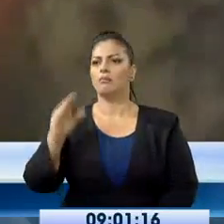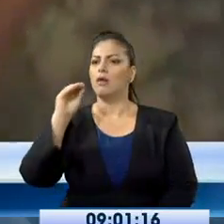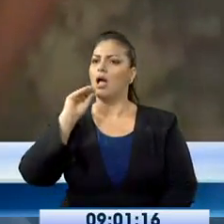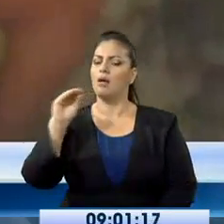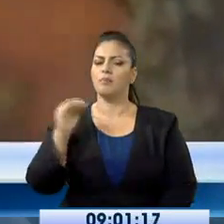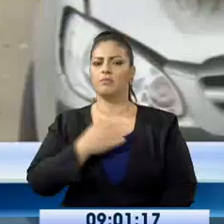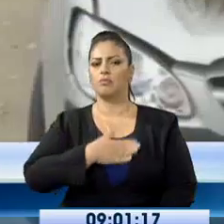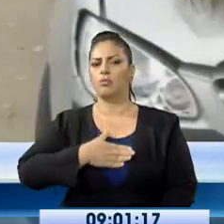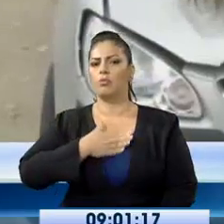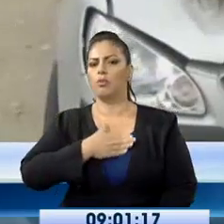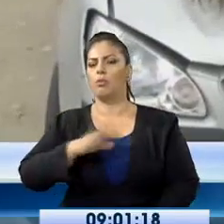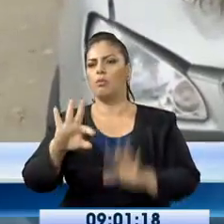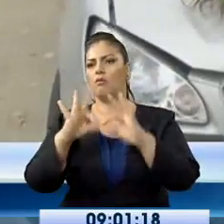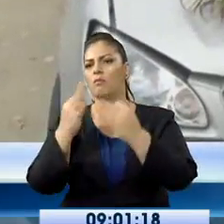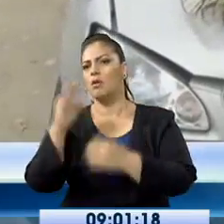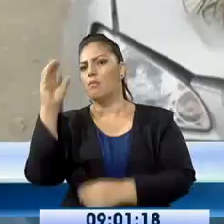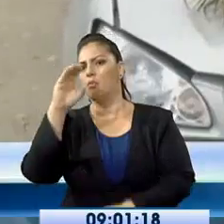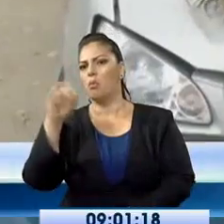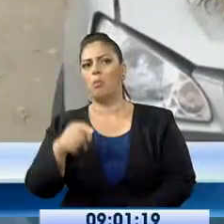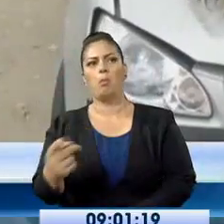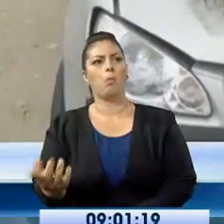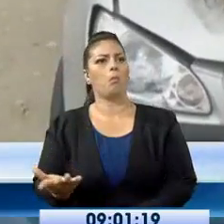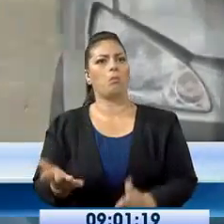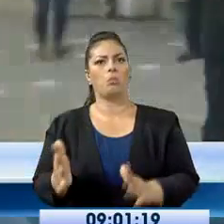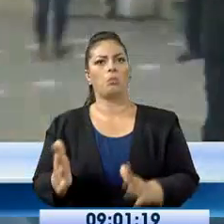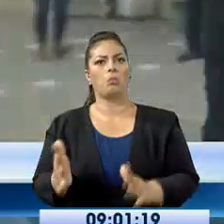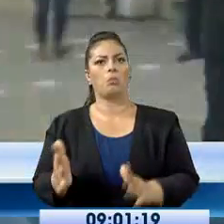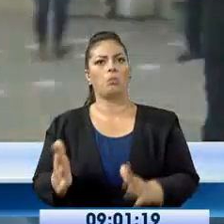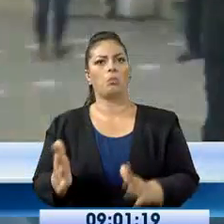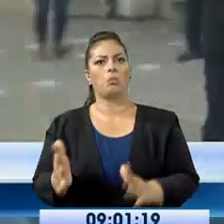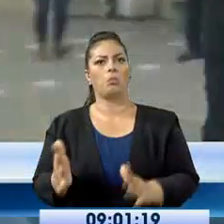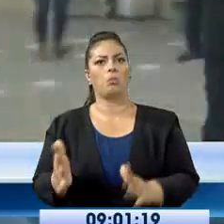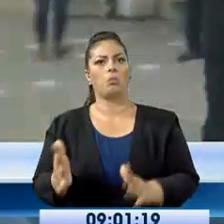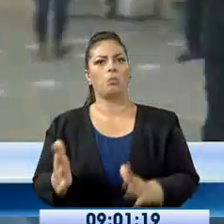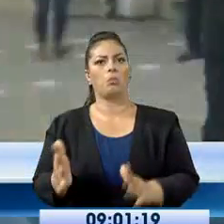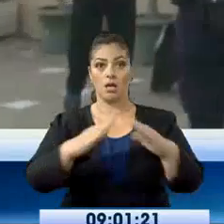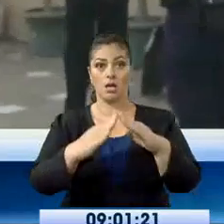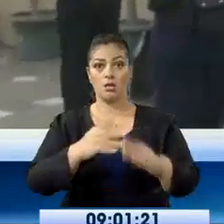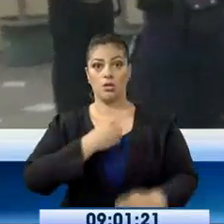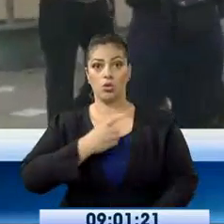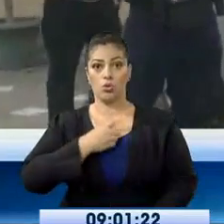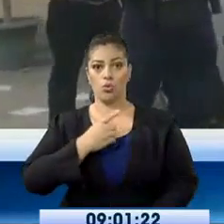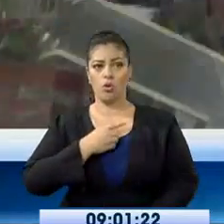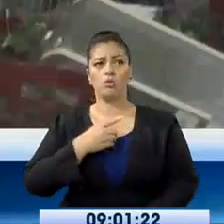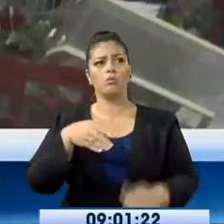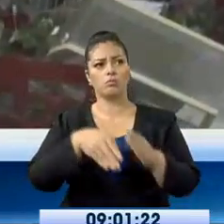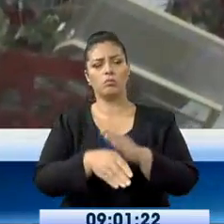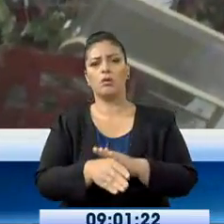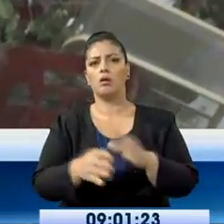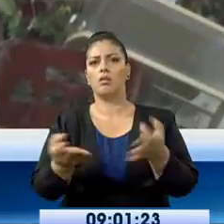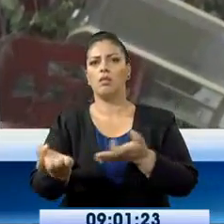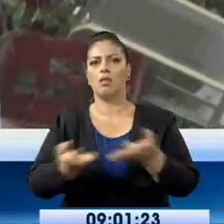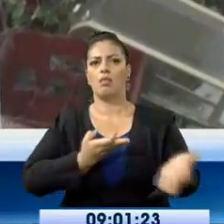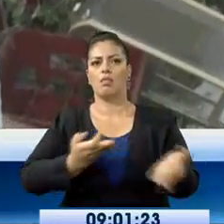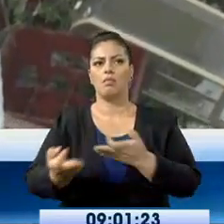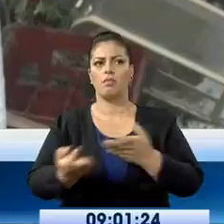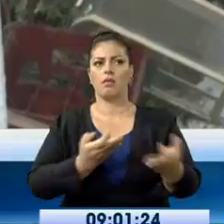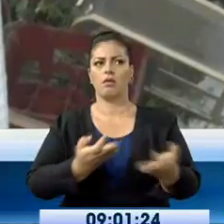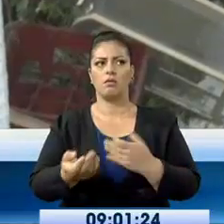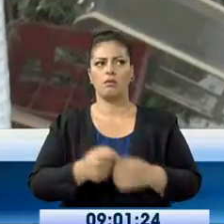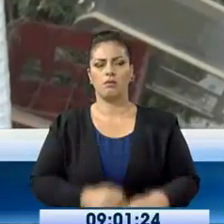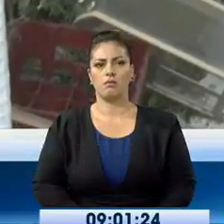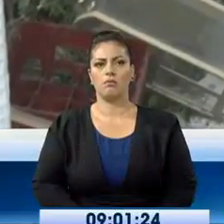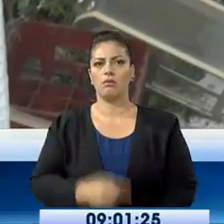han aparecido. El dueño de la vivienda en el momento del impacto se encontraba en el interior de la tienda. Afortunadamente, los